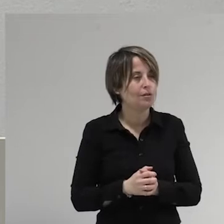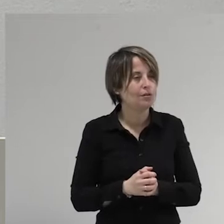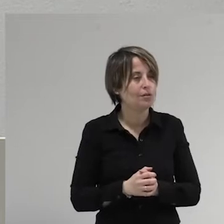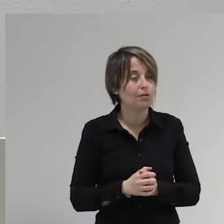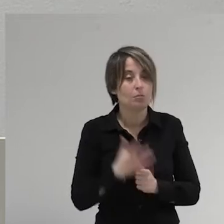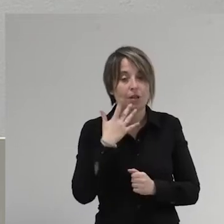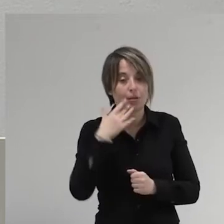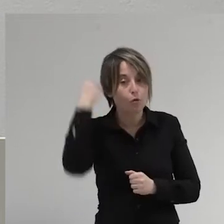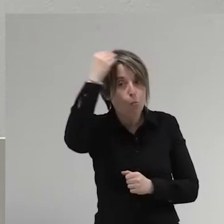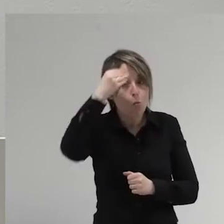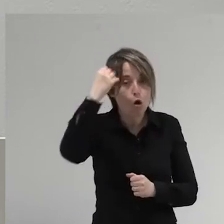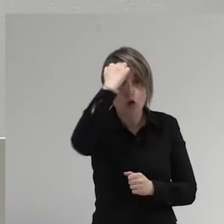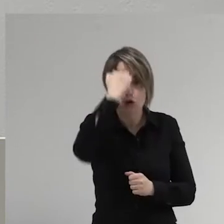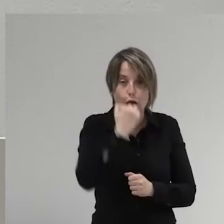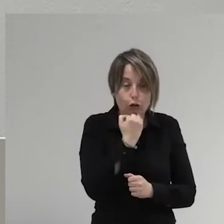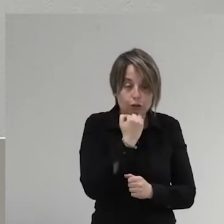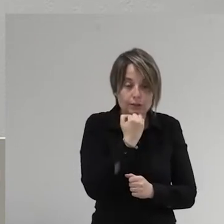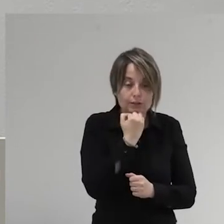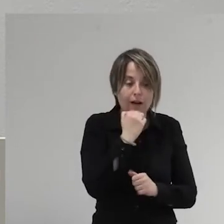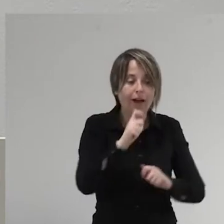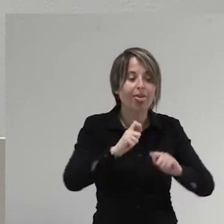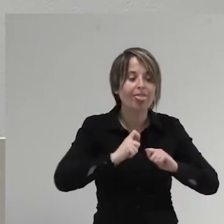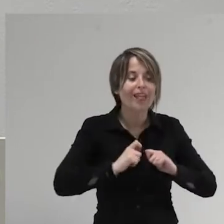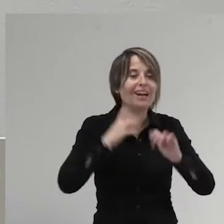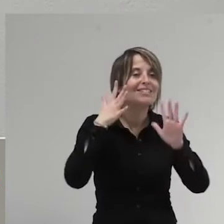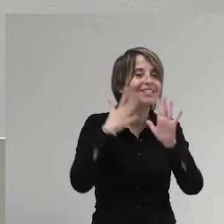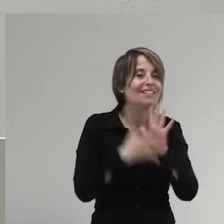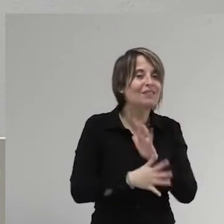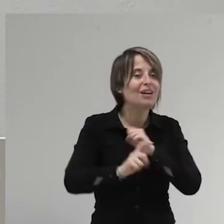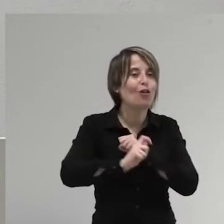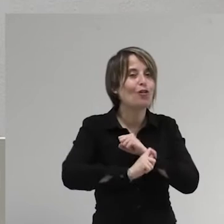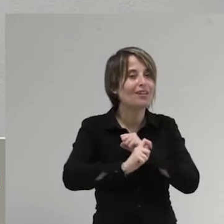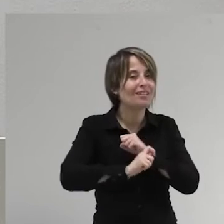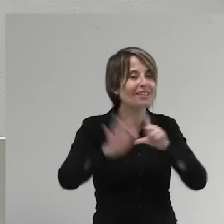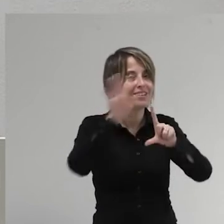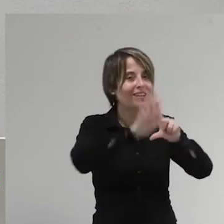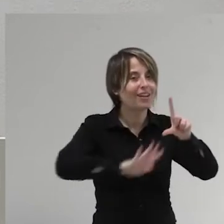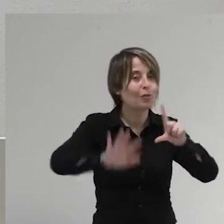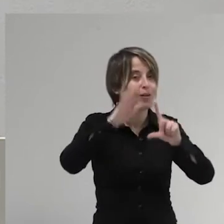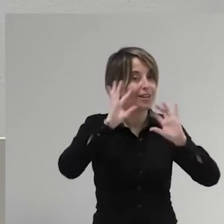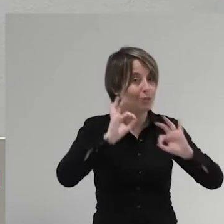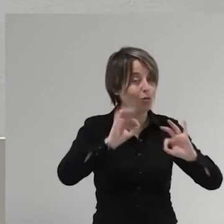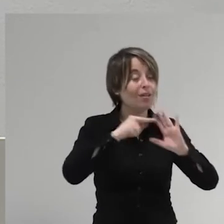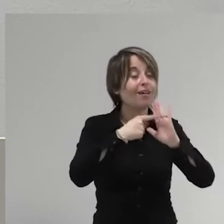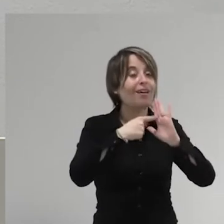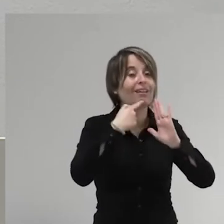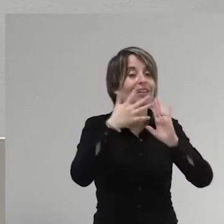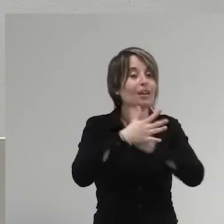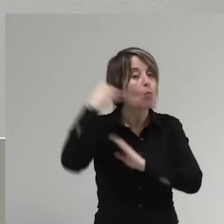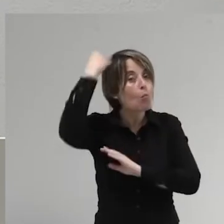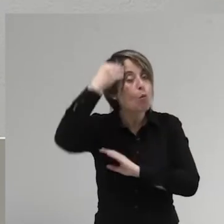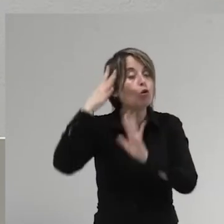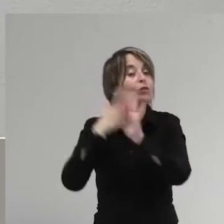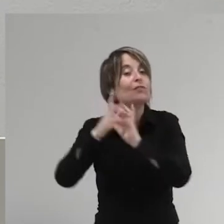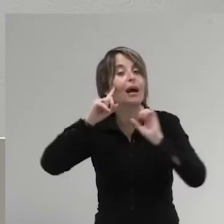el moro terrorista le da sentido a la Estrategia Nacional de Seguridad, que dice que el moro no solo es